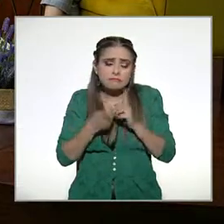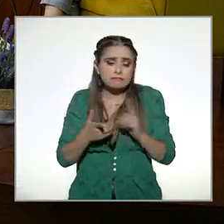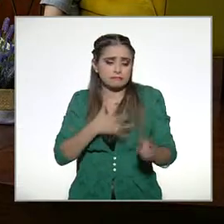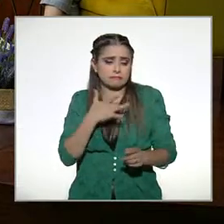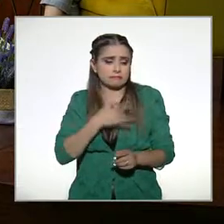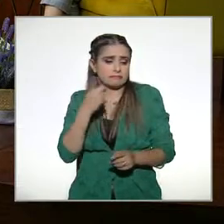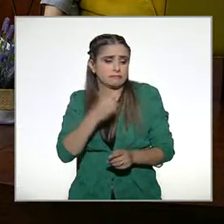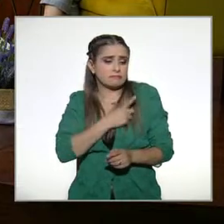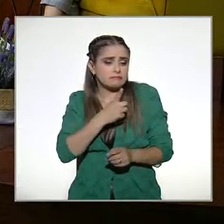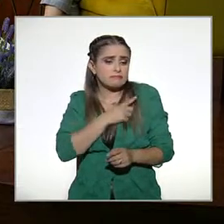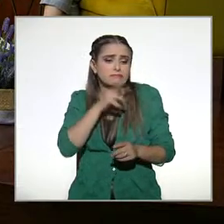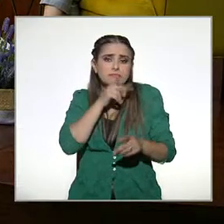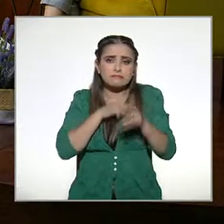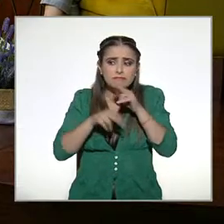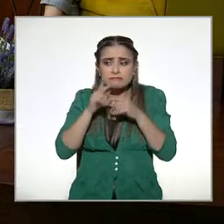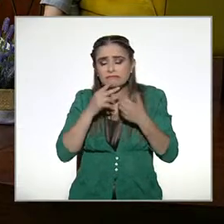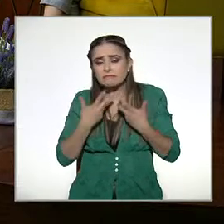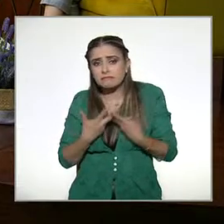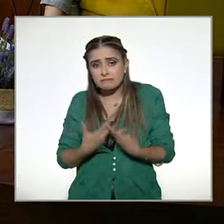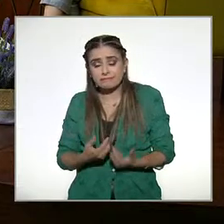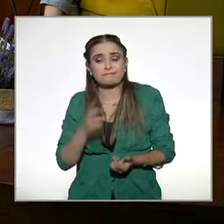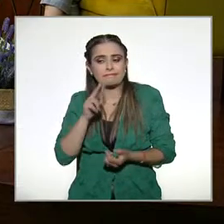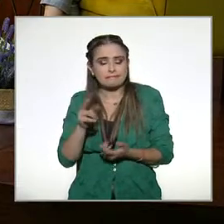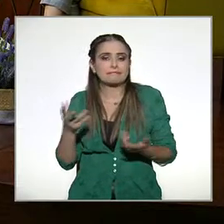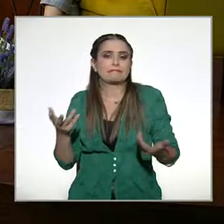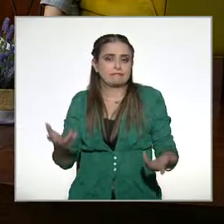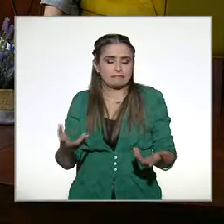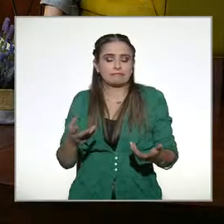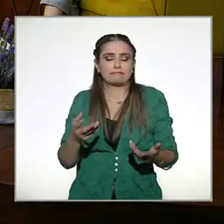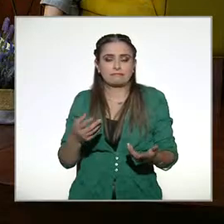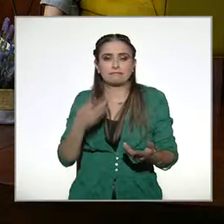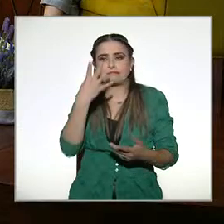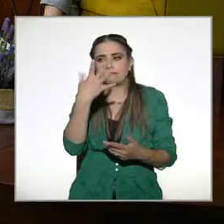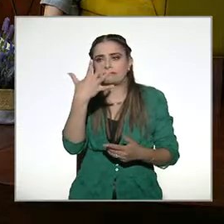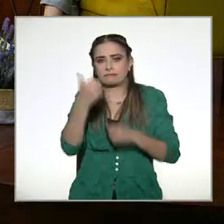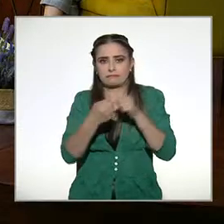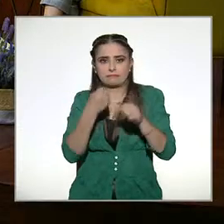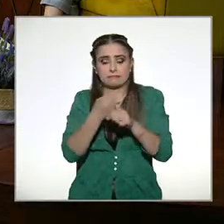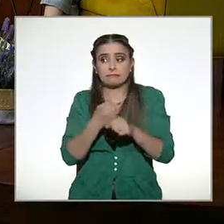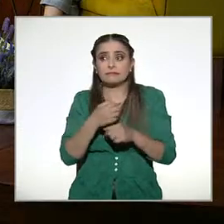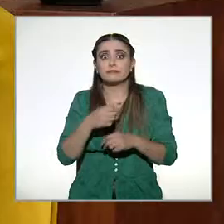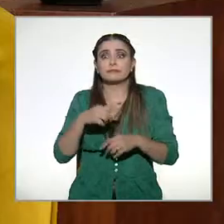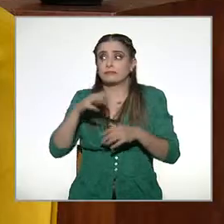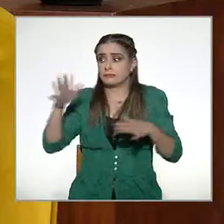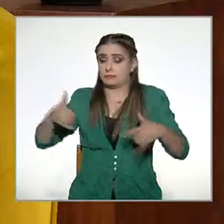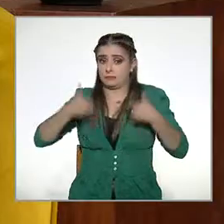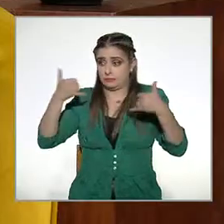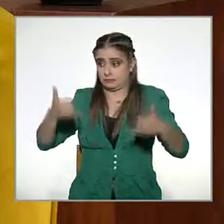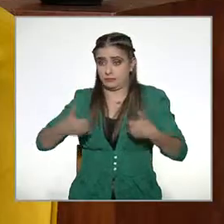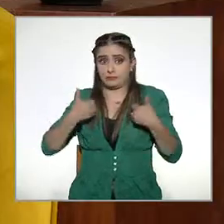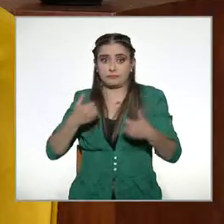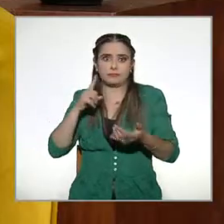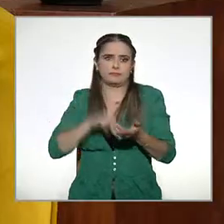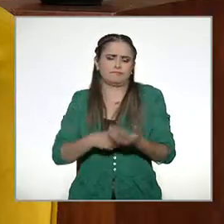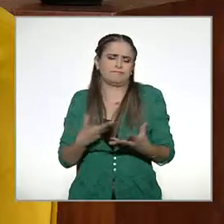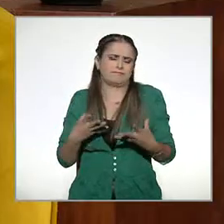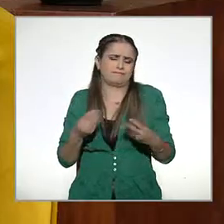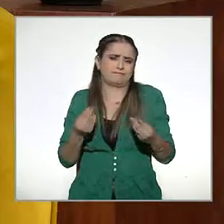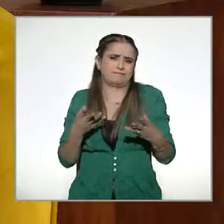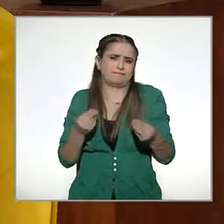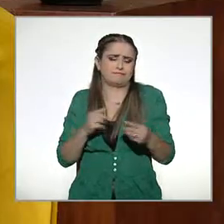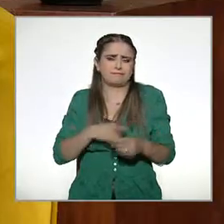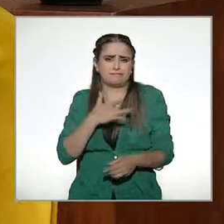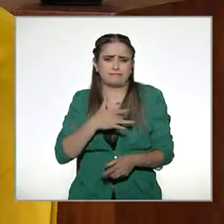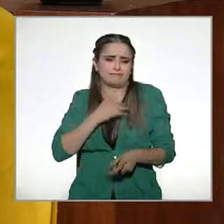entonces si puede haber varios efectos en los adolescentes también en mi experiencia varios están muy deprimidos entonces